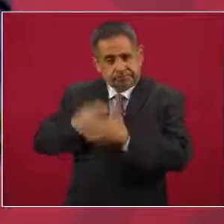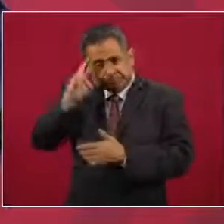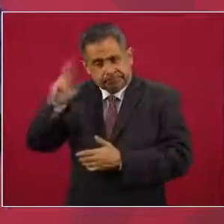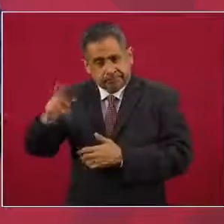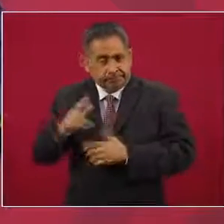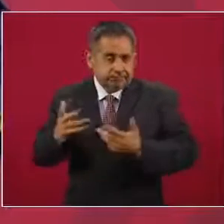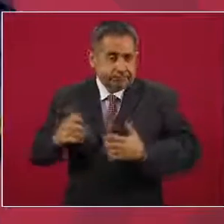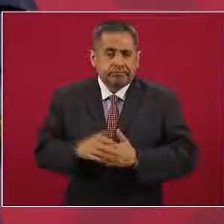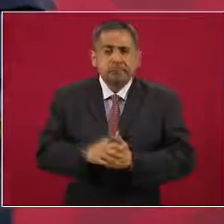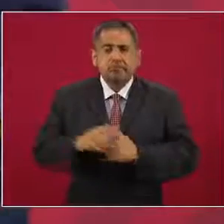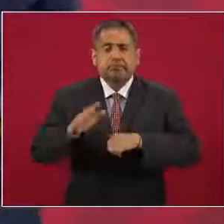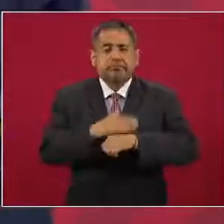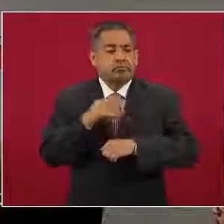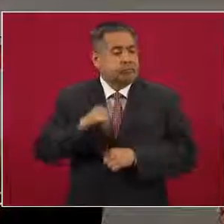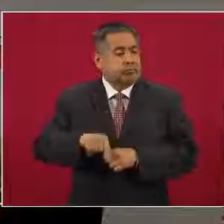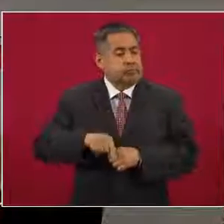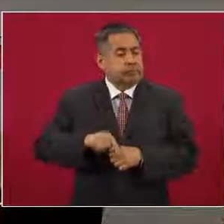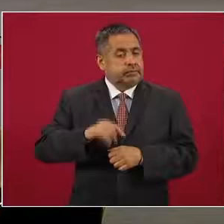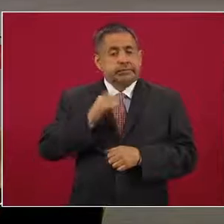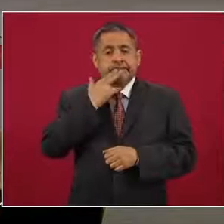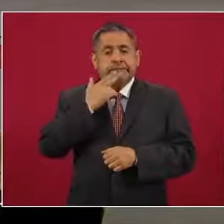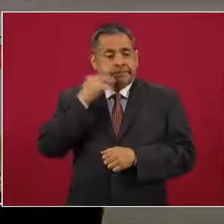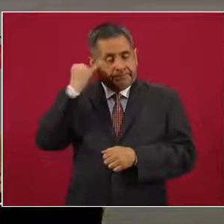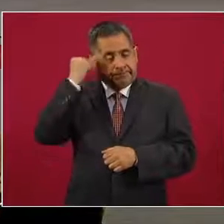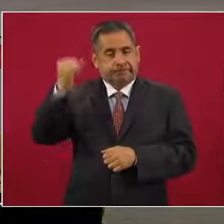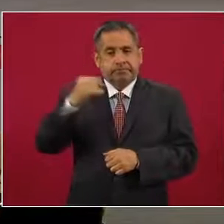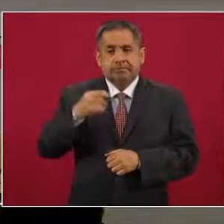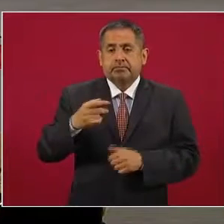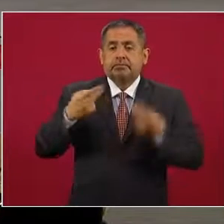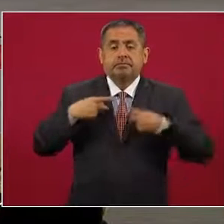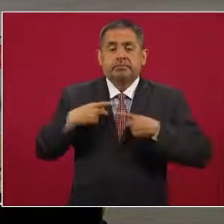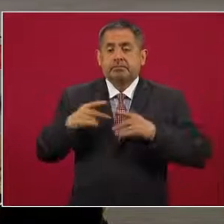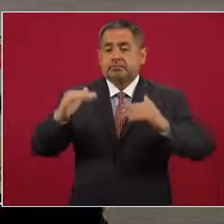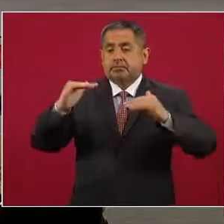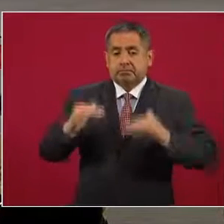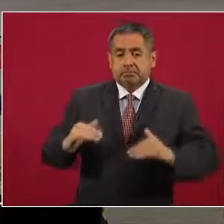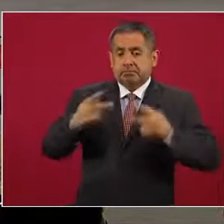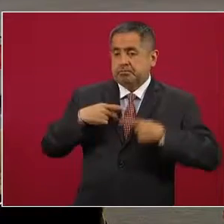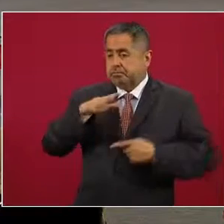porque nos funcionó la fórmula de apoyar abajo